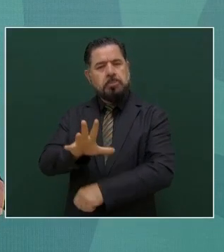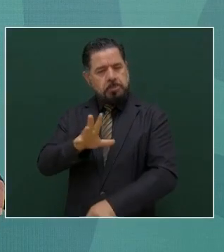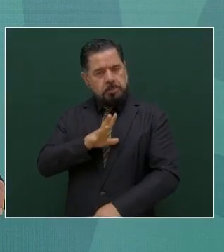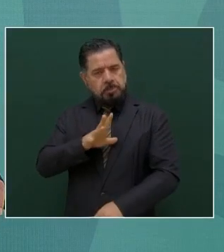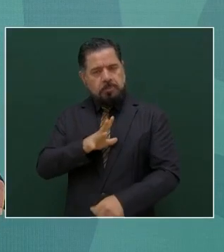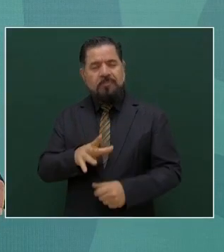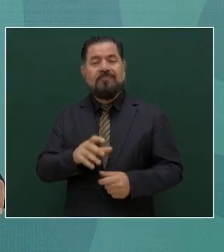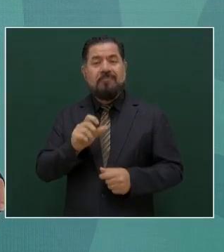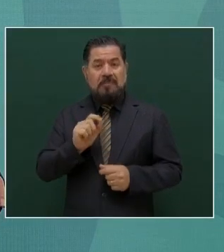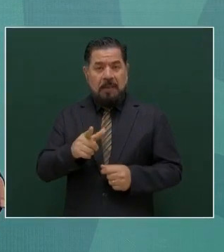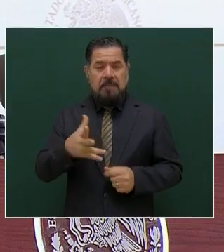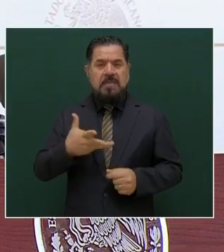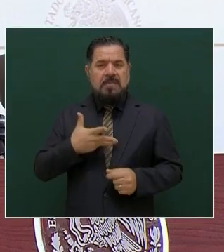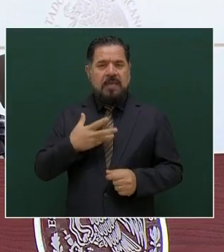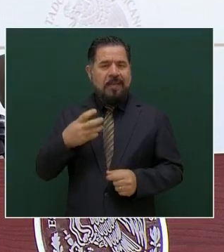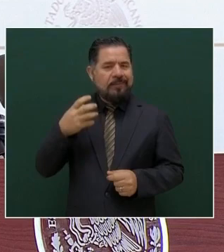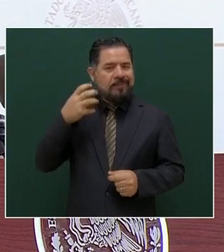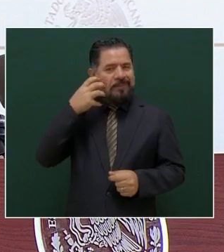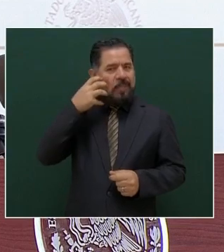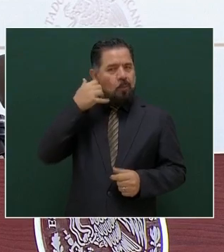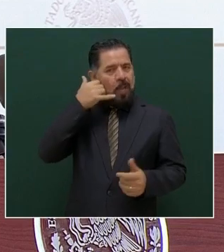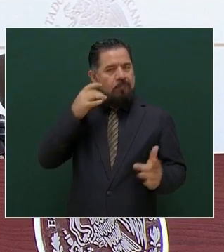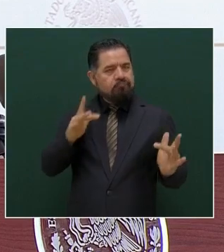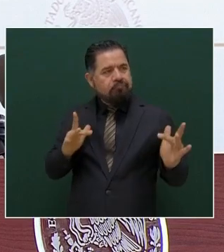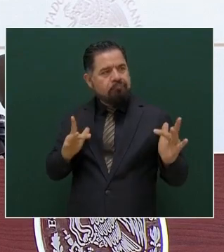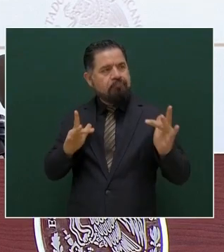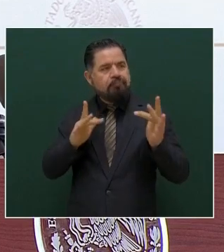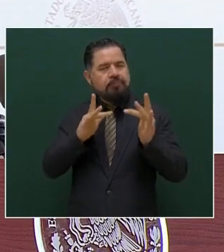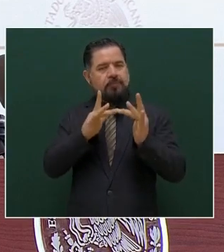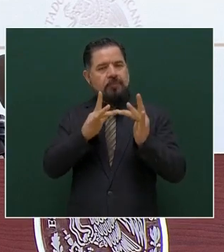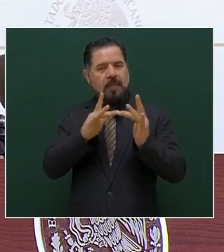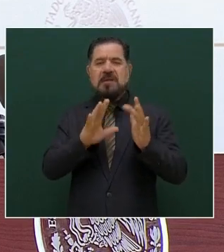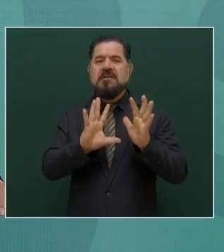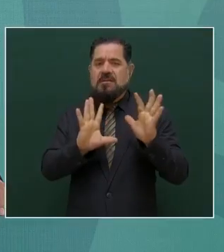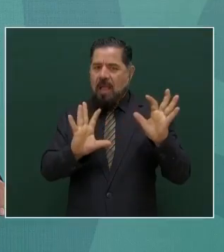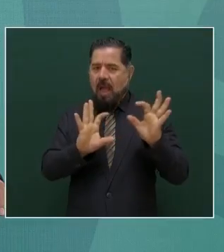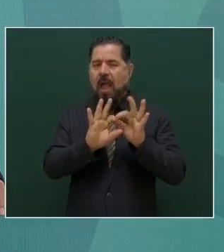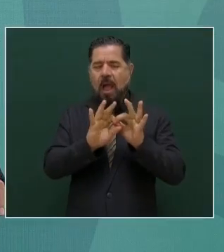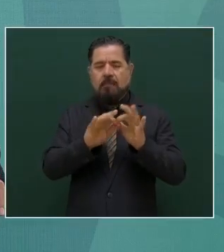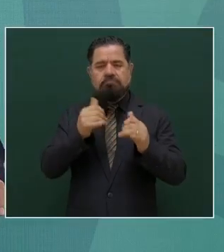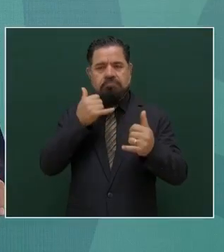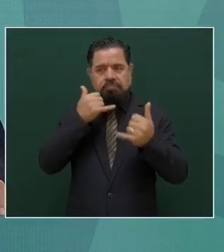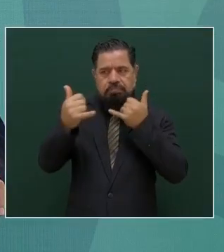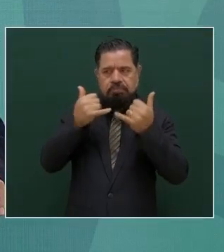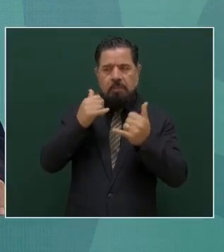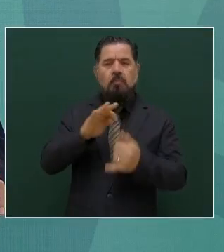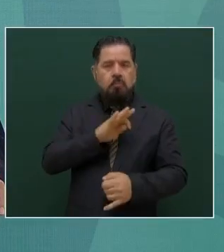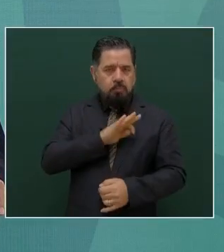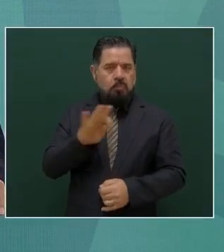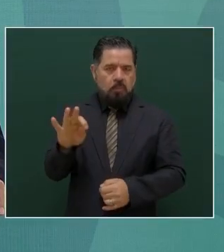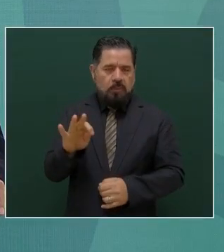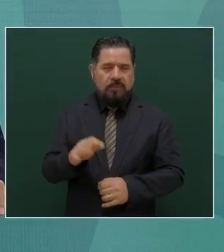también la telefonía celular, ya de las